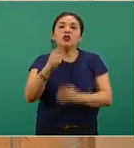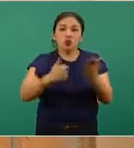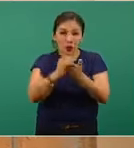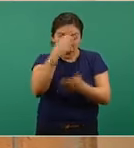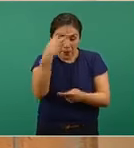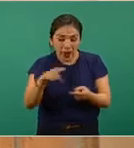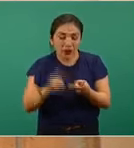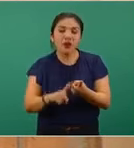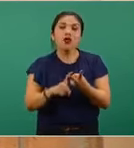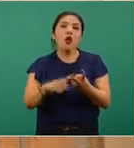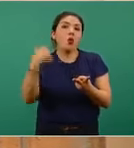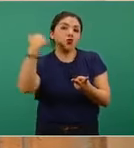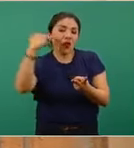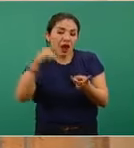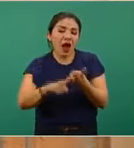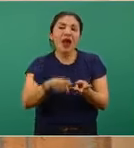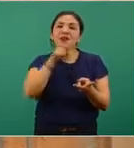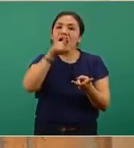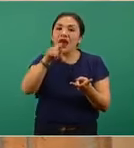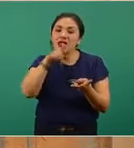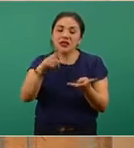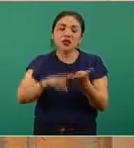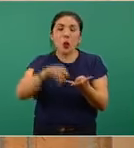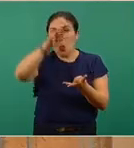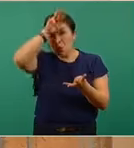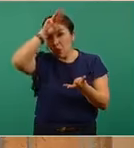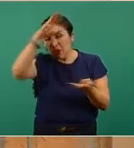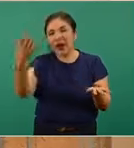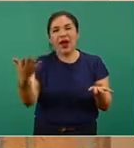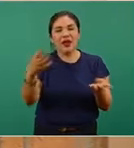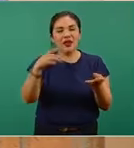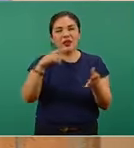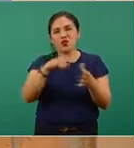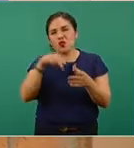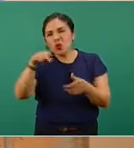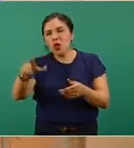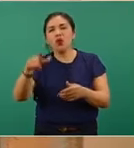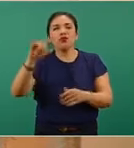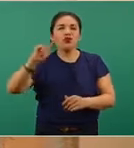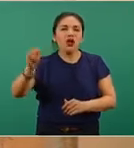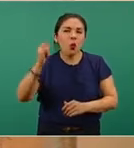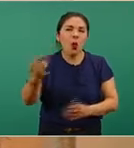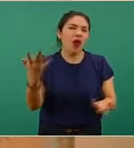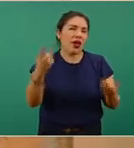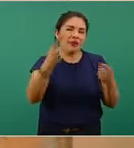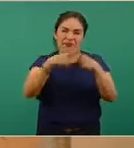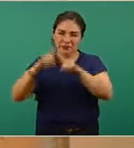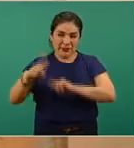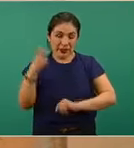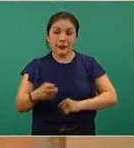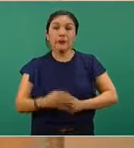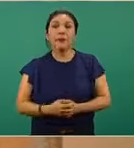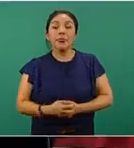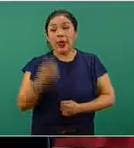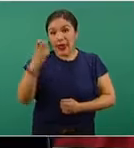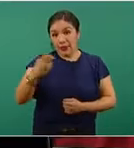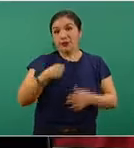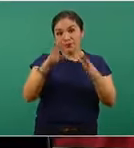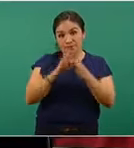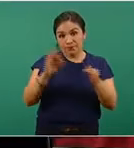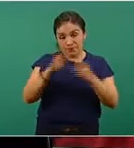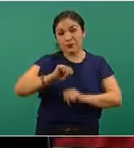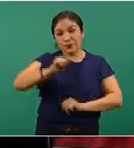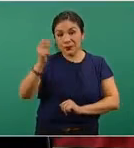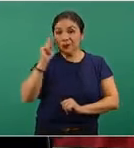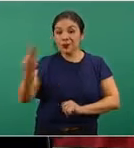de México, Guadalajara, Jalisco, Monterrey, Nuevo León, Tijuana, etcétera. Vamos a hablar de ello. La